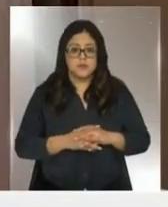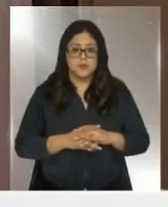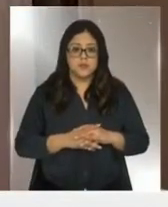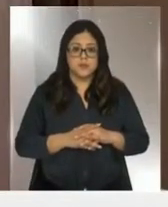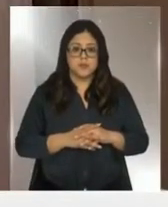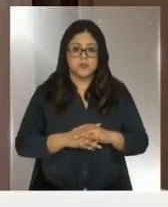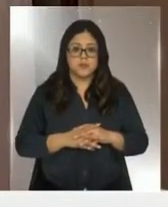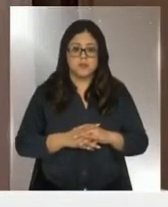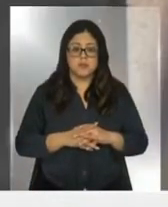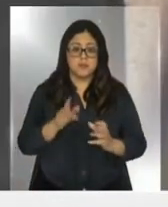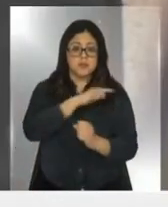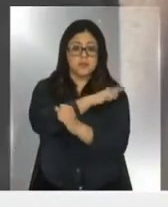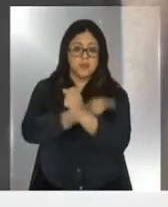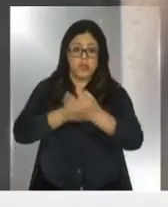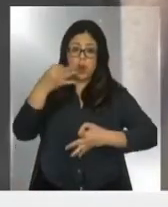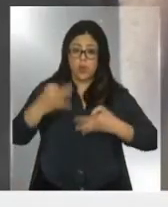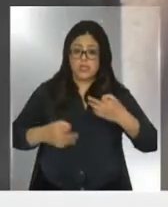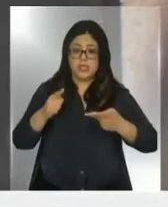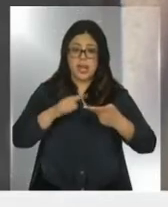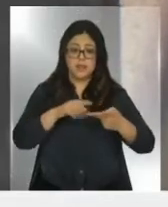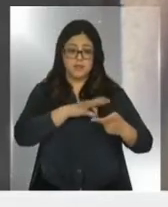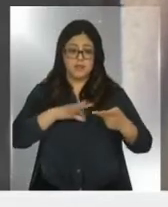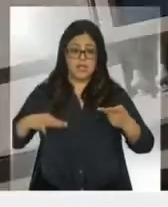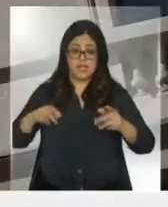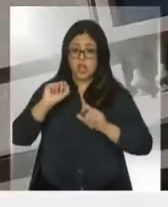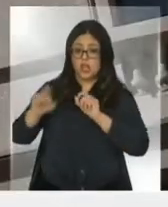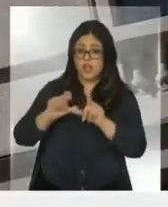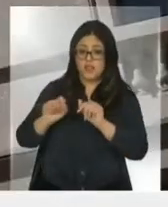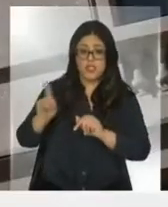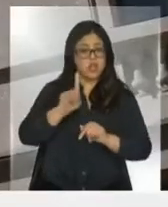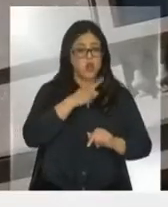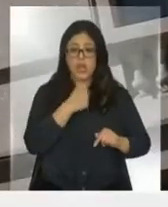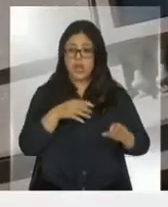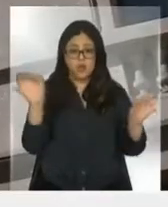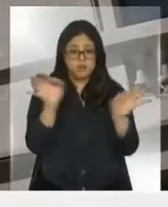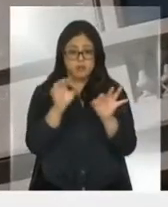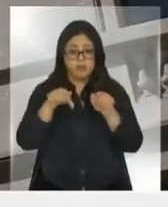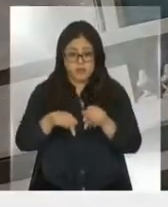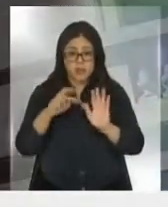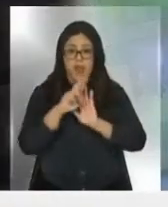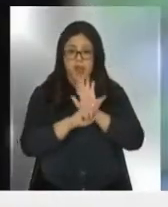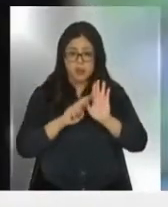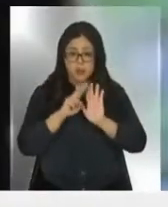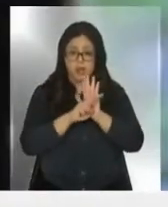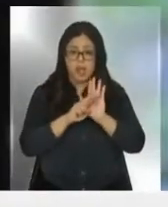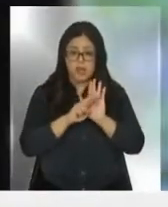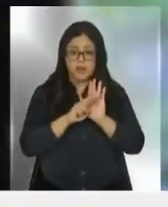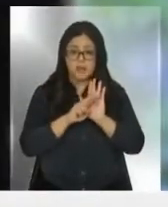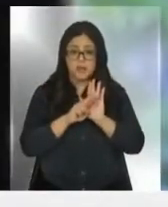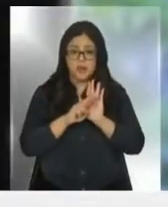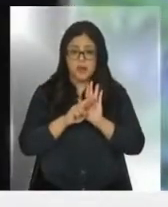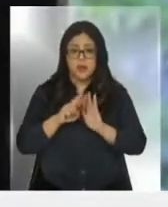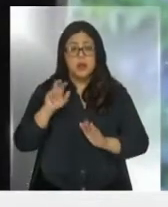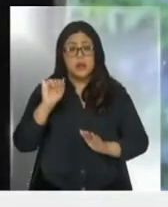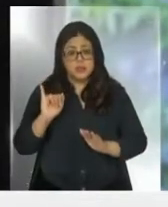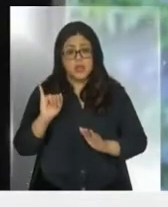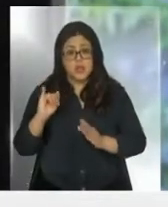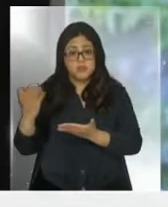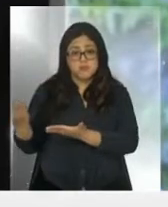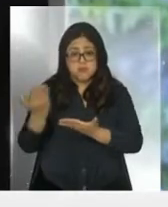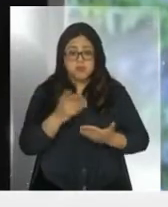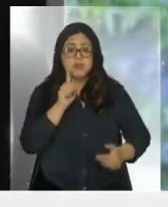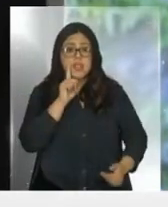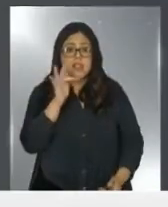Ni el Poder Judicial ni el Ministerio de Defensa quisieron hablar en este reportaje. Quien sí quiso recibirnos